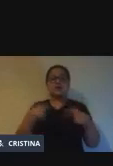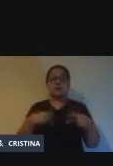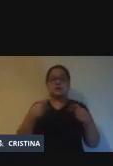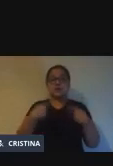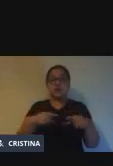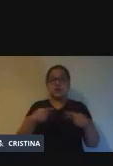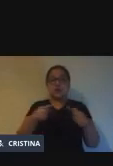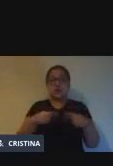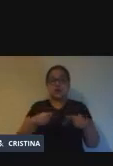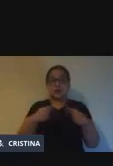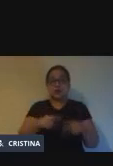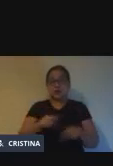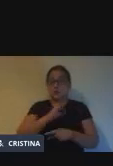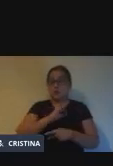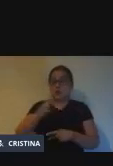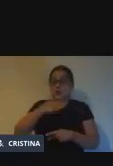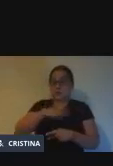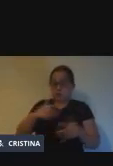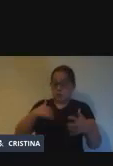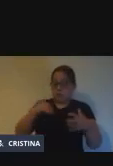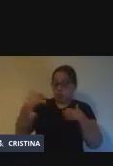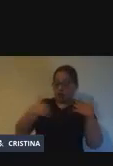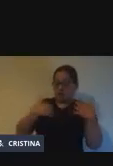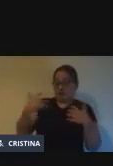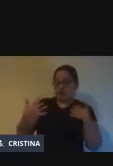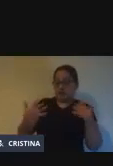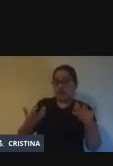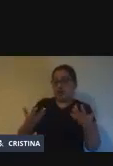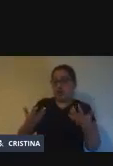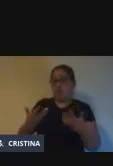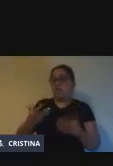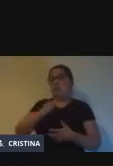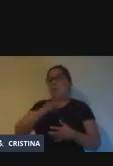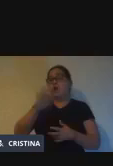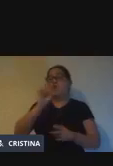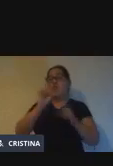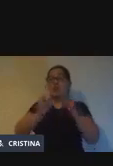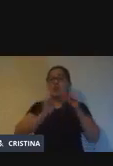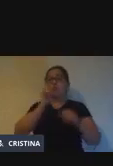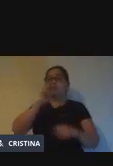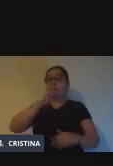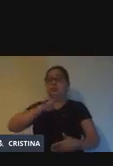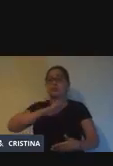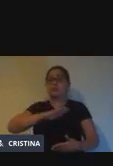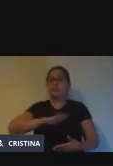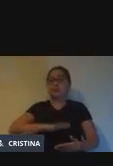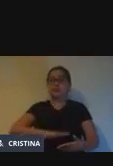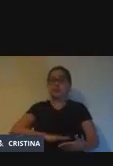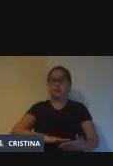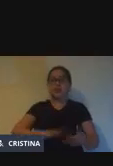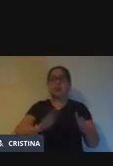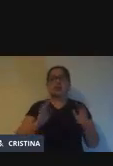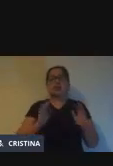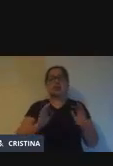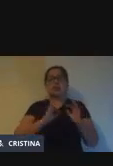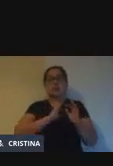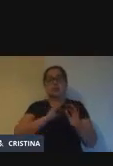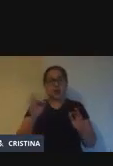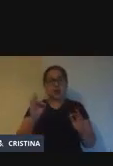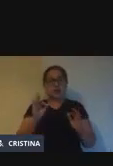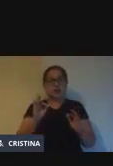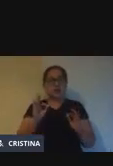digamos, controlar su irritabilidad o bajar los niveles de irritabilidad, es porque